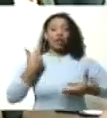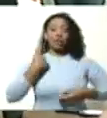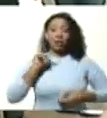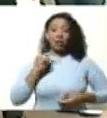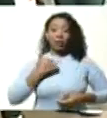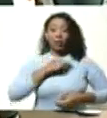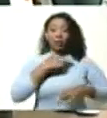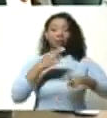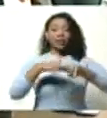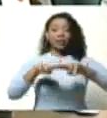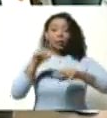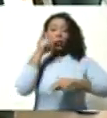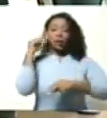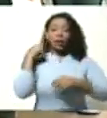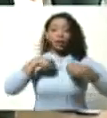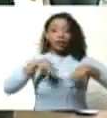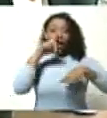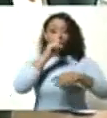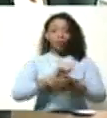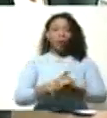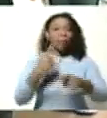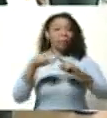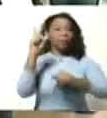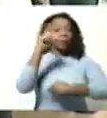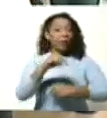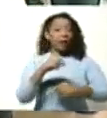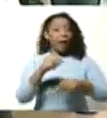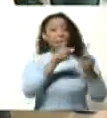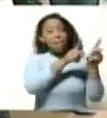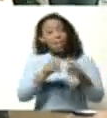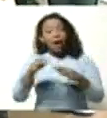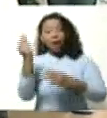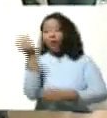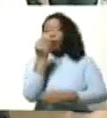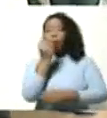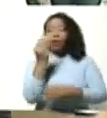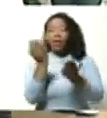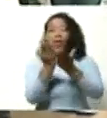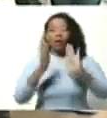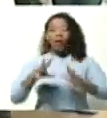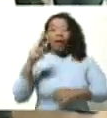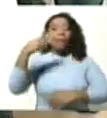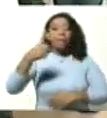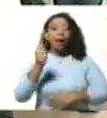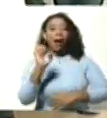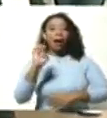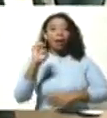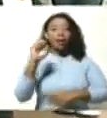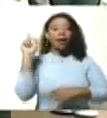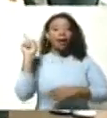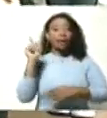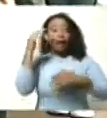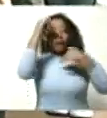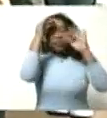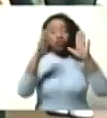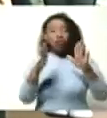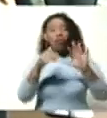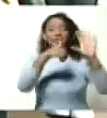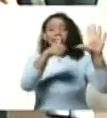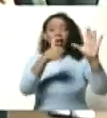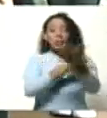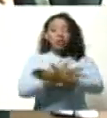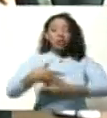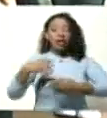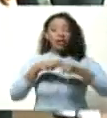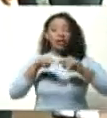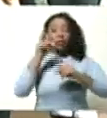y nuestras niñas este año. Pero también el plan de alimentación escolar, el PAE, donde vamos a atender a más de 6 millones de niños